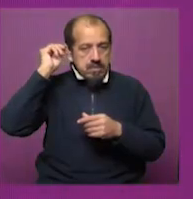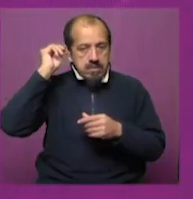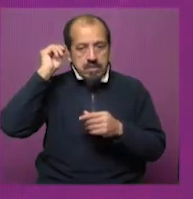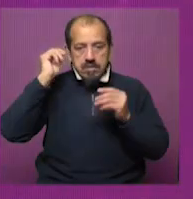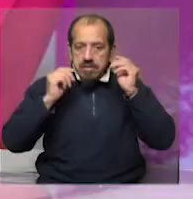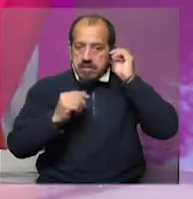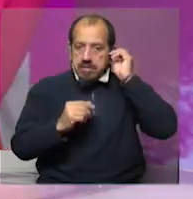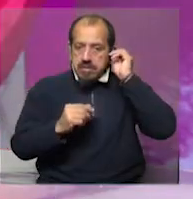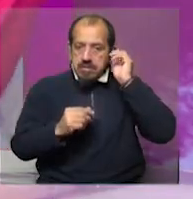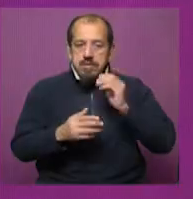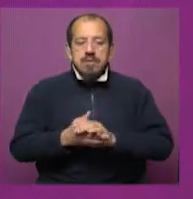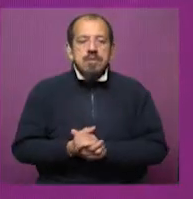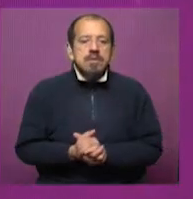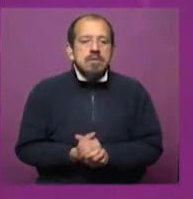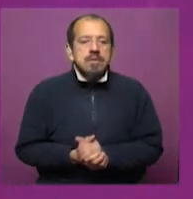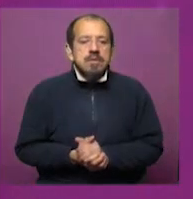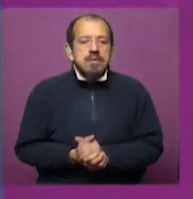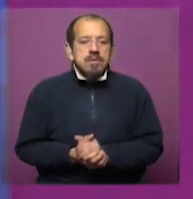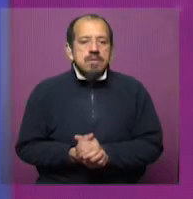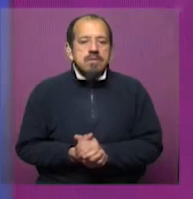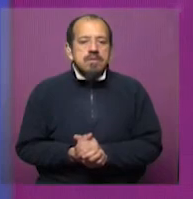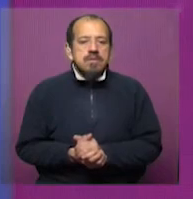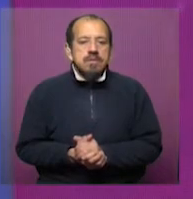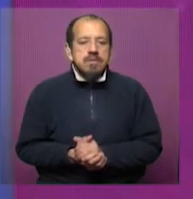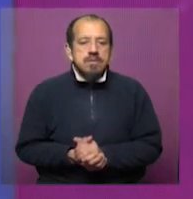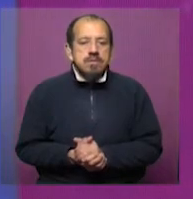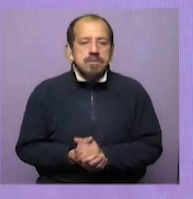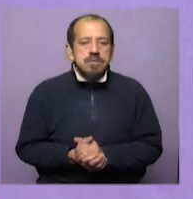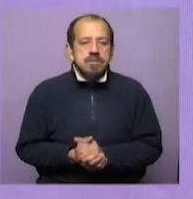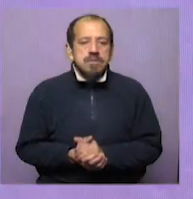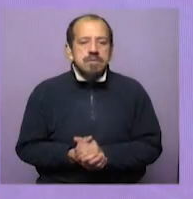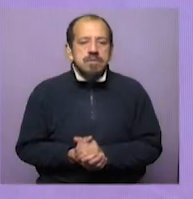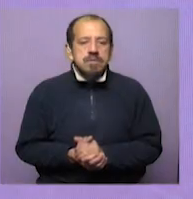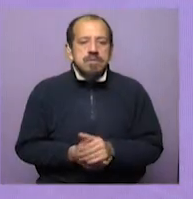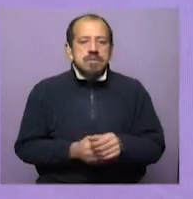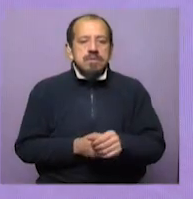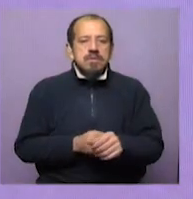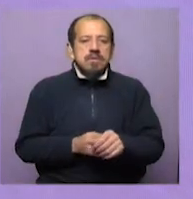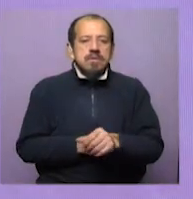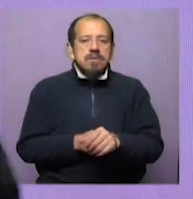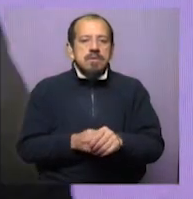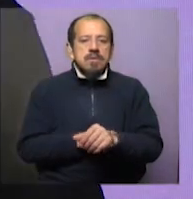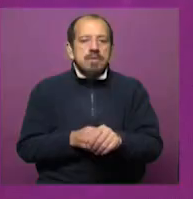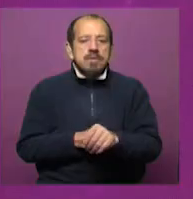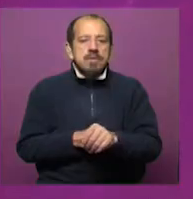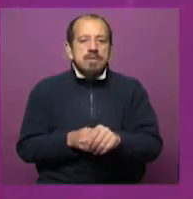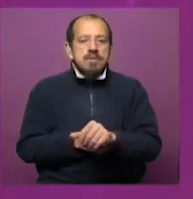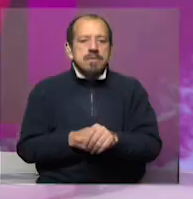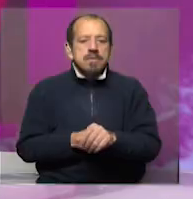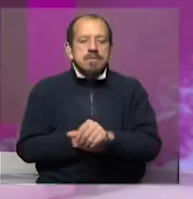yo me quedé con una. Dale, buena. Pero en 30 segundos. Sí, rápido. Voy a hacer una, ¿está? Sí, te maté con las respuestas. Pará, porque es muy parecido a